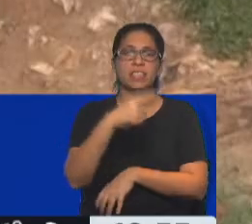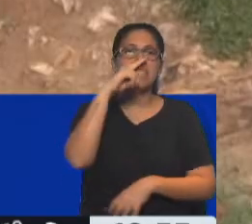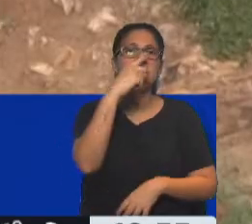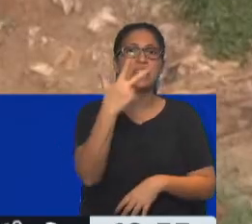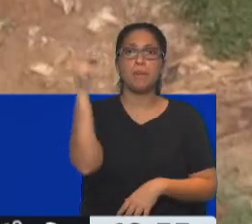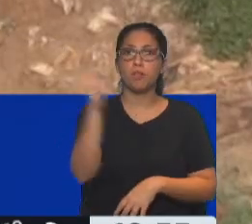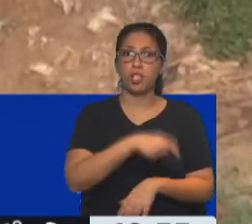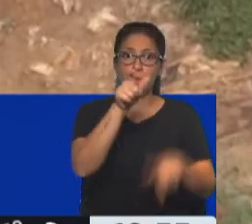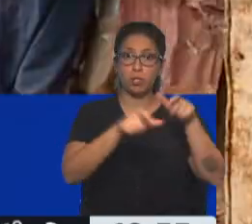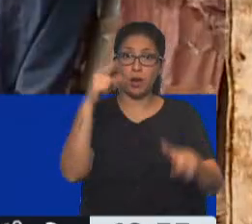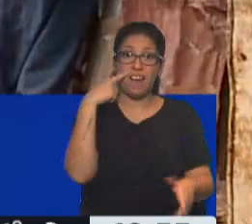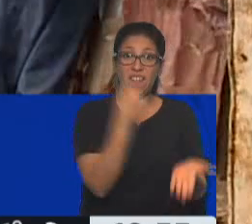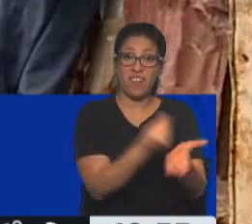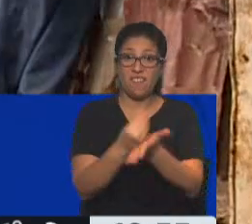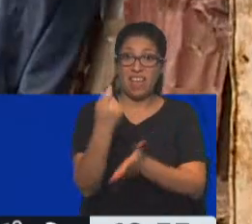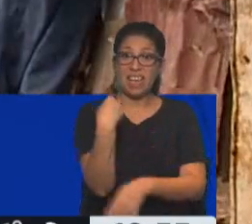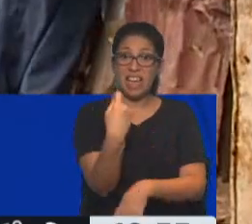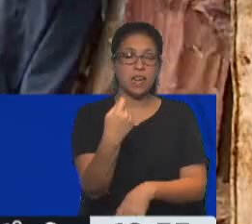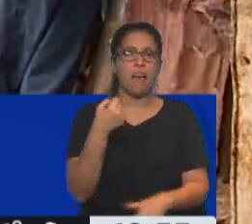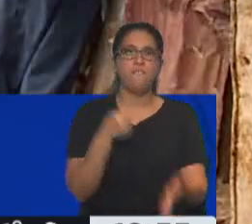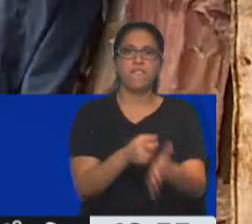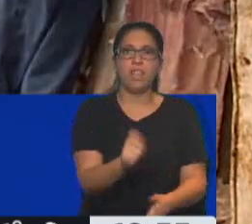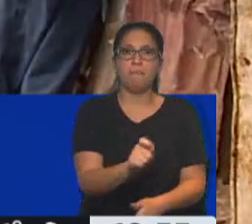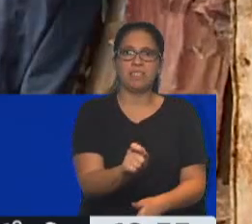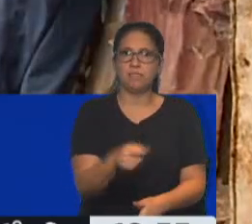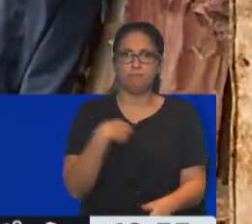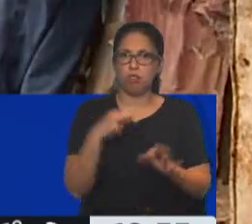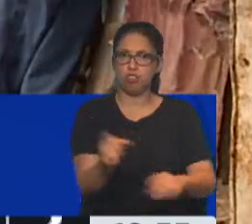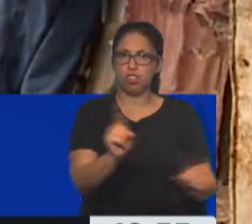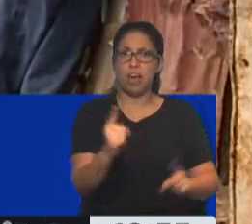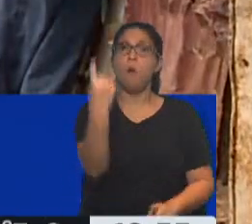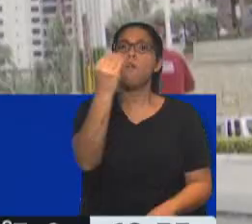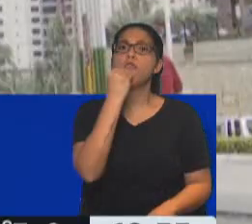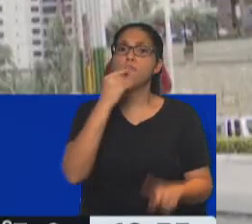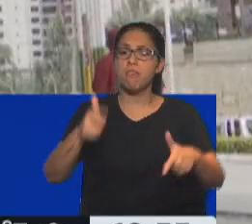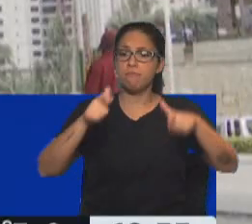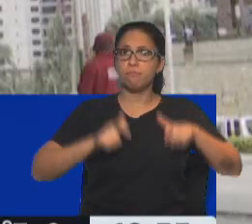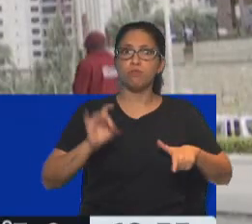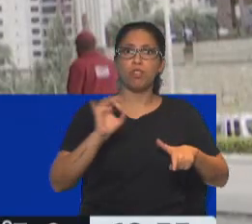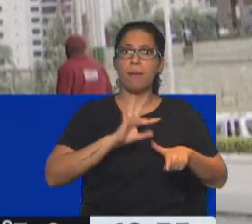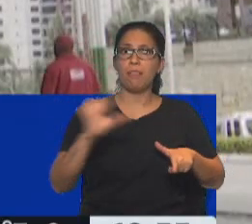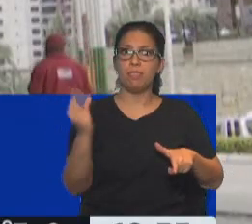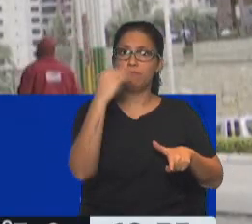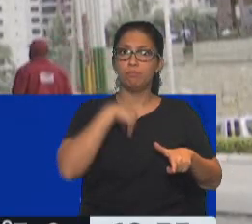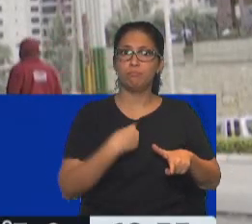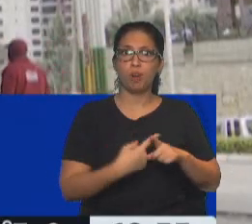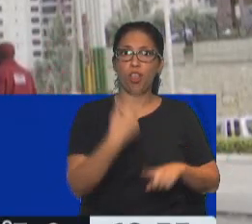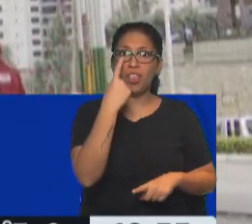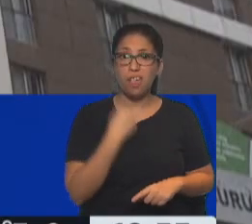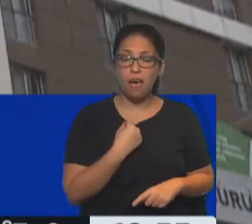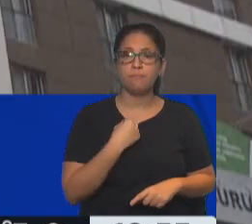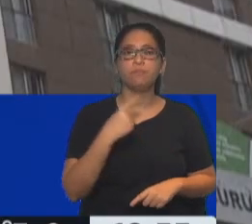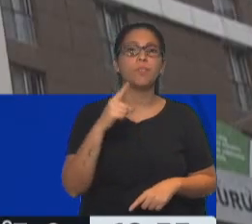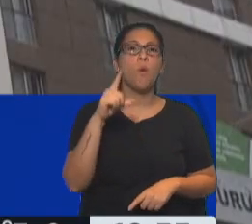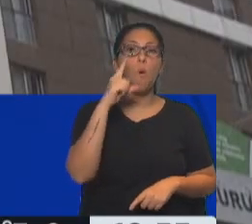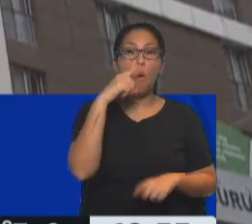de los kenianos no consigue llegar a fin de mes y solo recibe una comida por día. Hace un año, en julio de 2023,